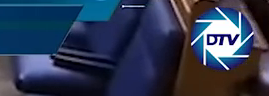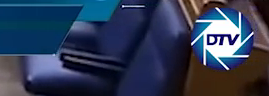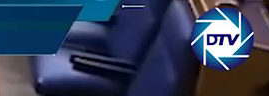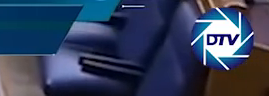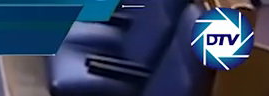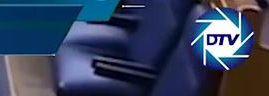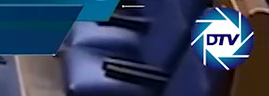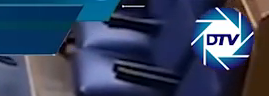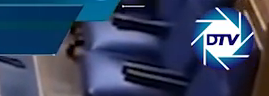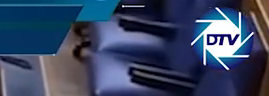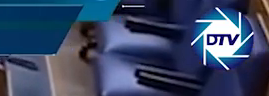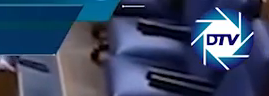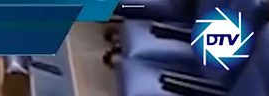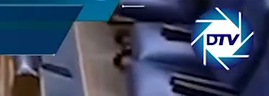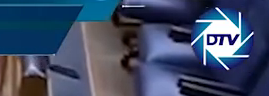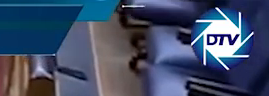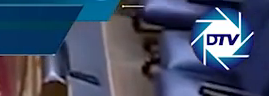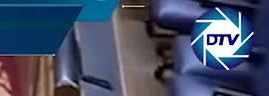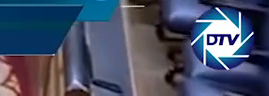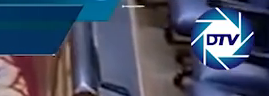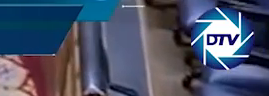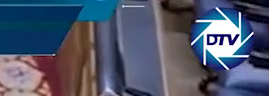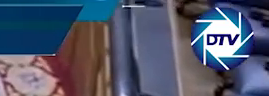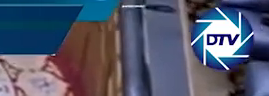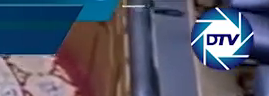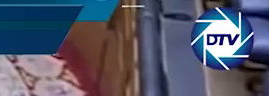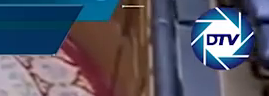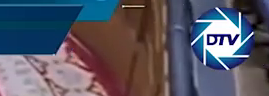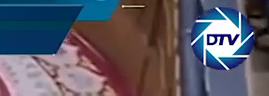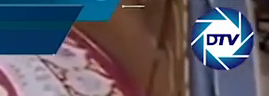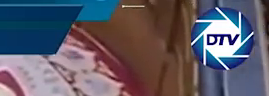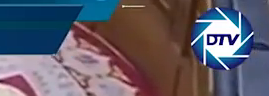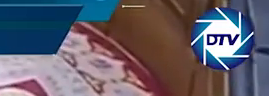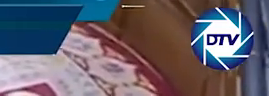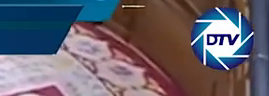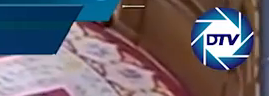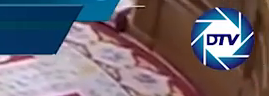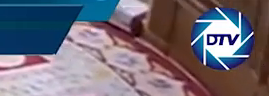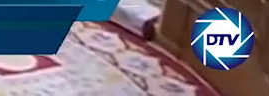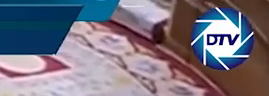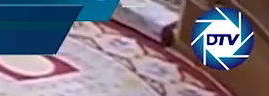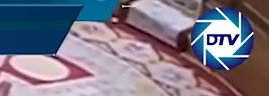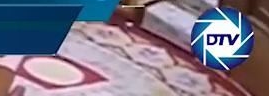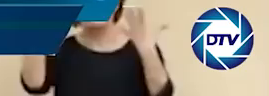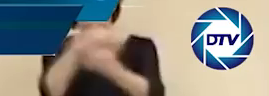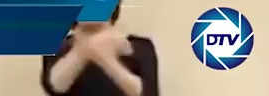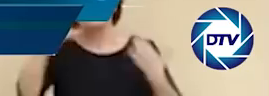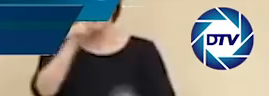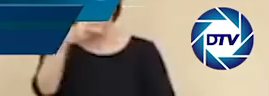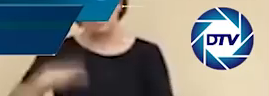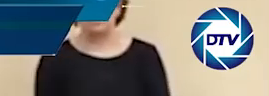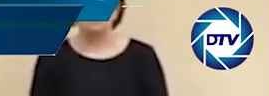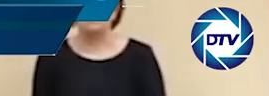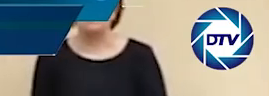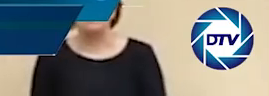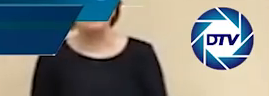ley. No vas a esperar nada, ¿no? Pero dices, chico, a lo mejor tienen en algún momento algún límite. Pues no lo tienen, no lo tienen, les da lo mismo. O sea, en un